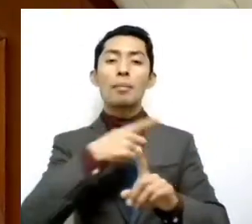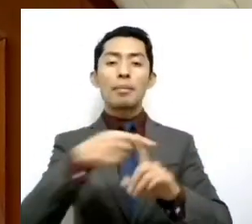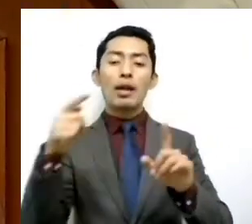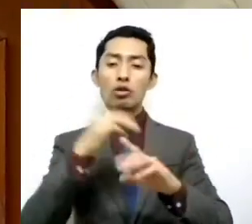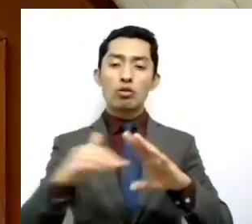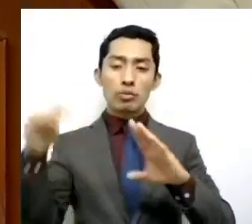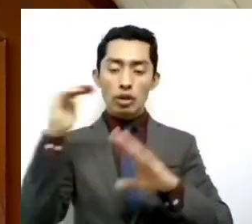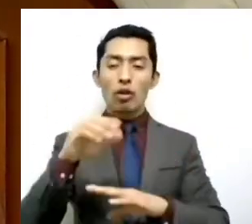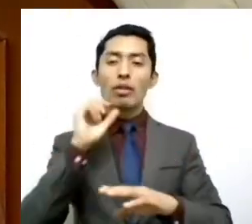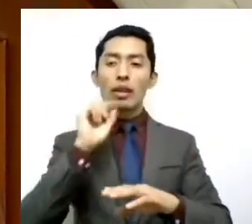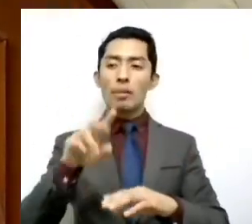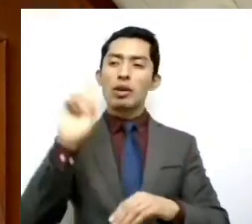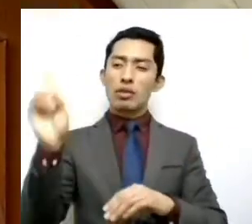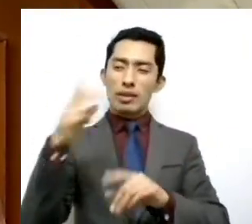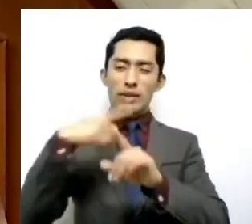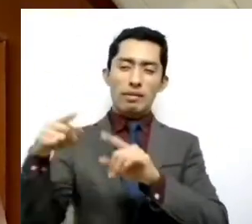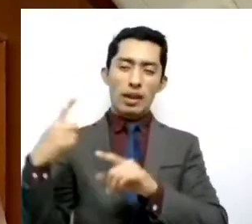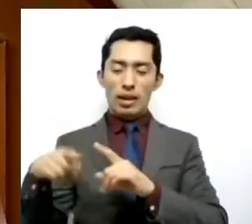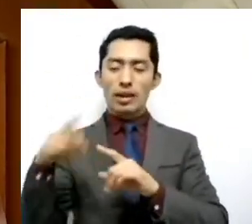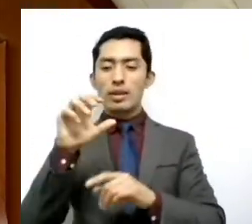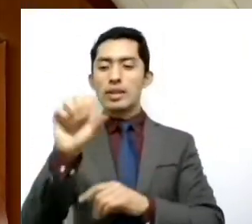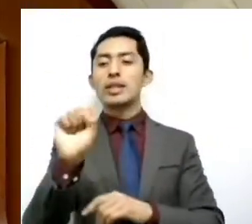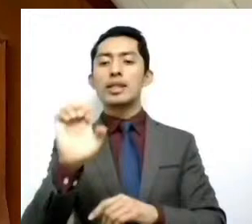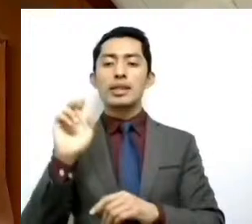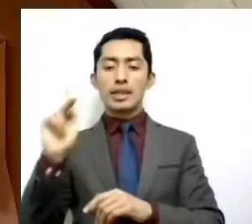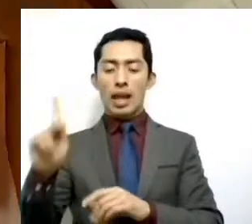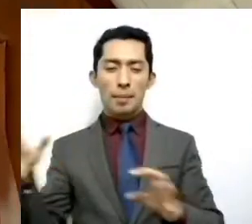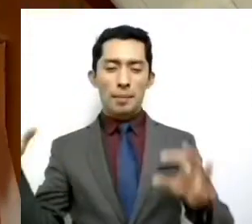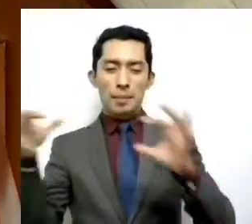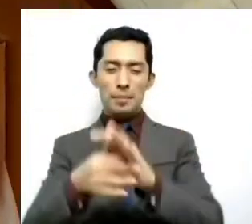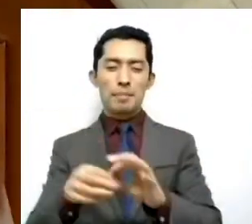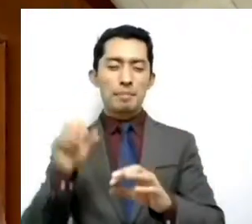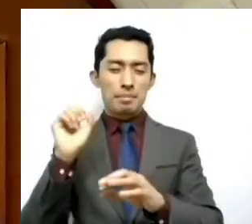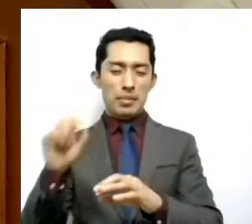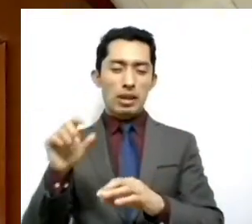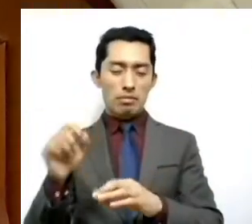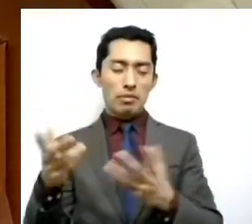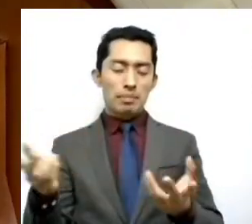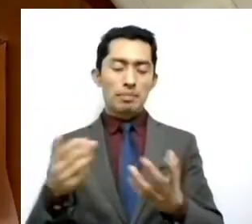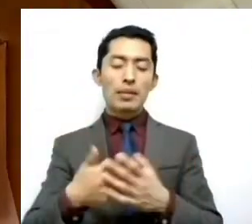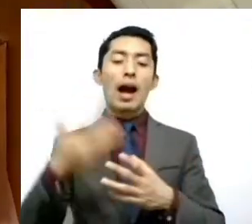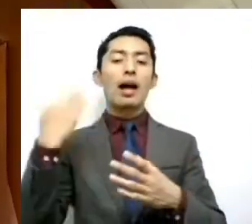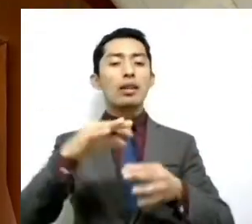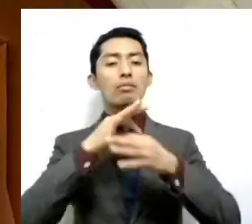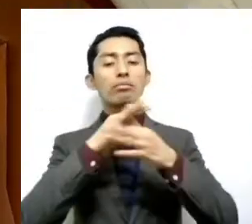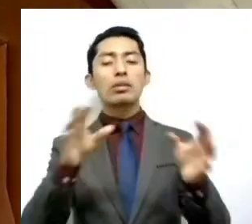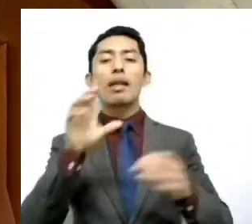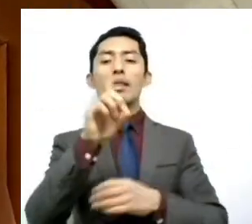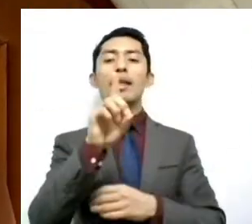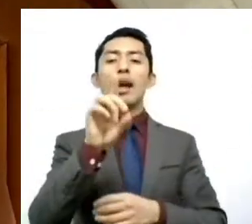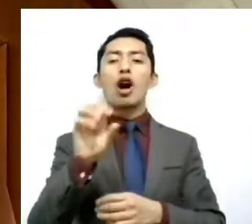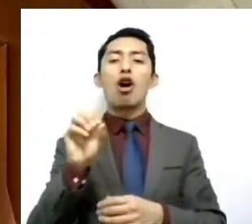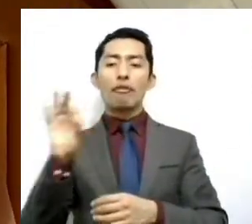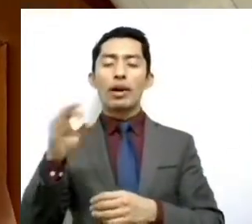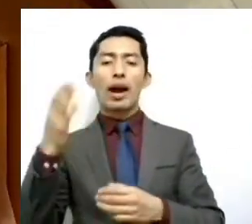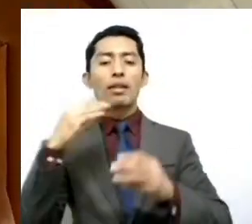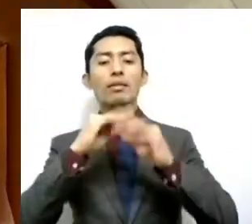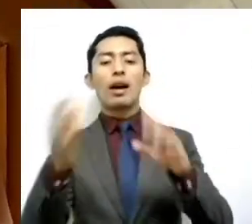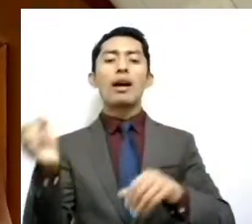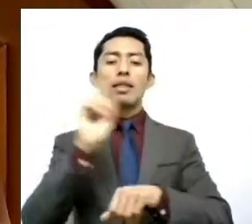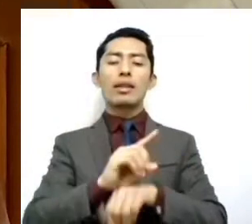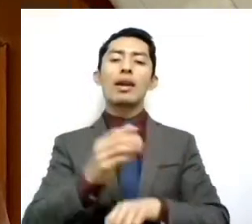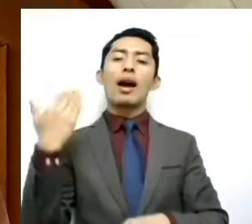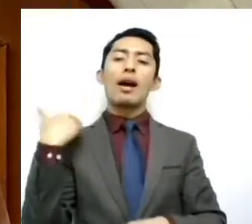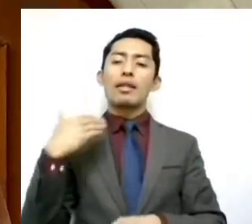superior dependientes de la Secretaría de Educación Pública. Publicado por el Diario Oficial de la Federación el pasado 10 de